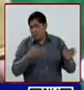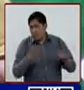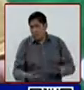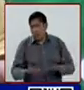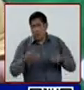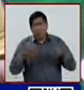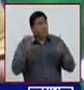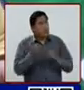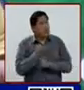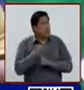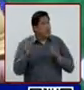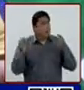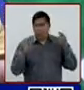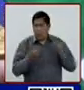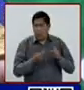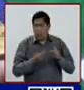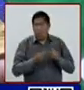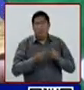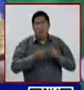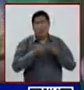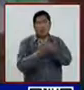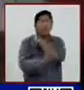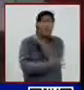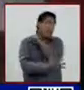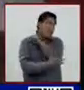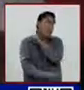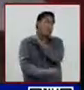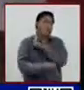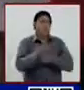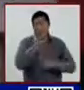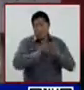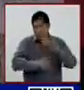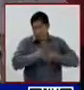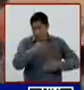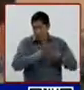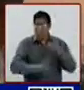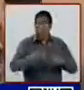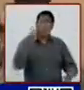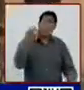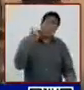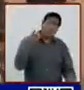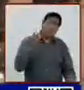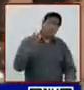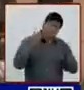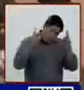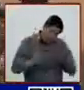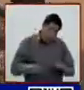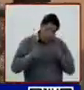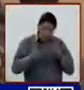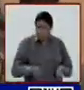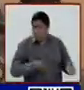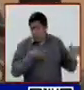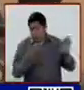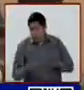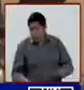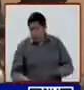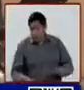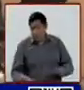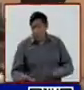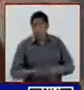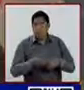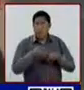dolor, pobreza y hambre? 4 personas fallecidas, a